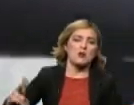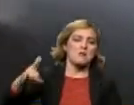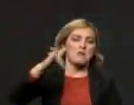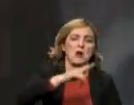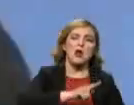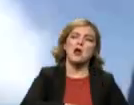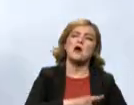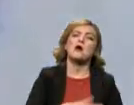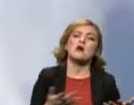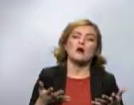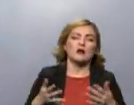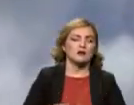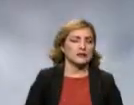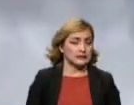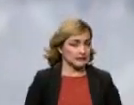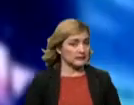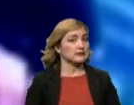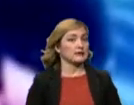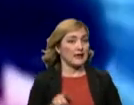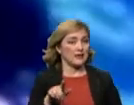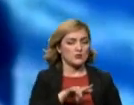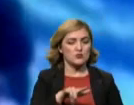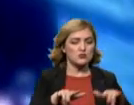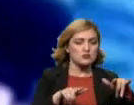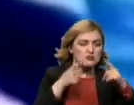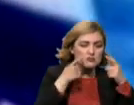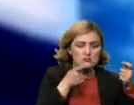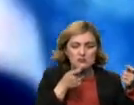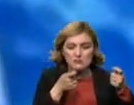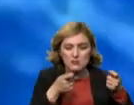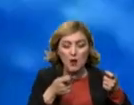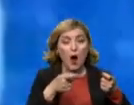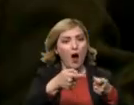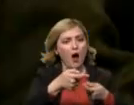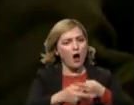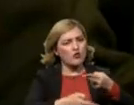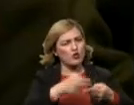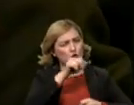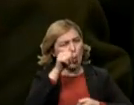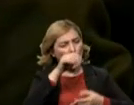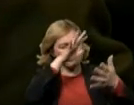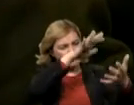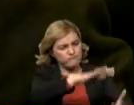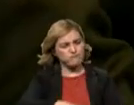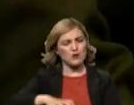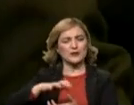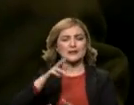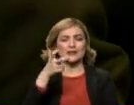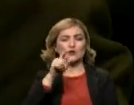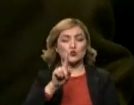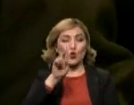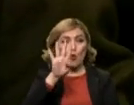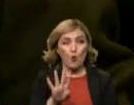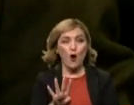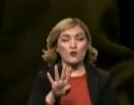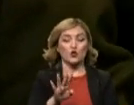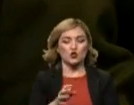Estos vuelos han permitido la incautación de droga y detenciones. La detección de 13.4 toneladas de